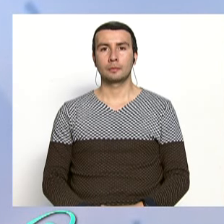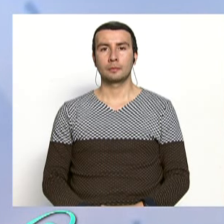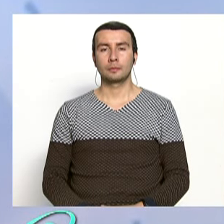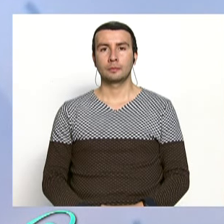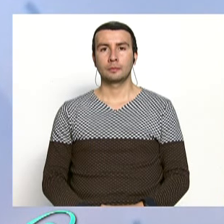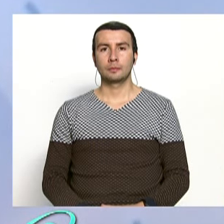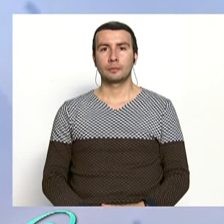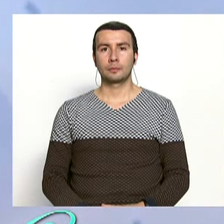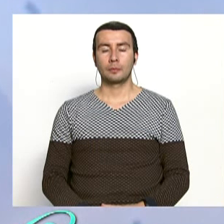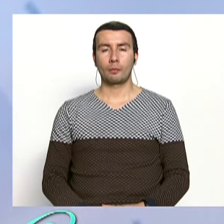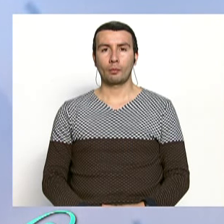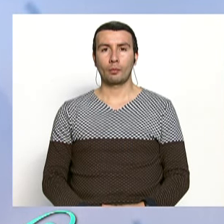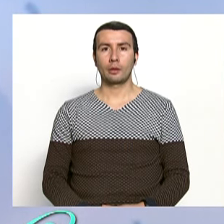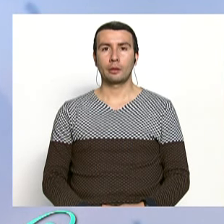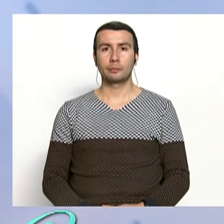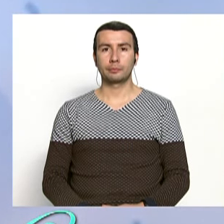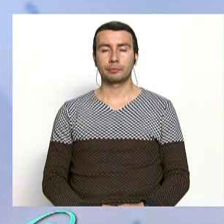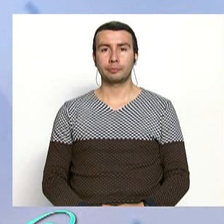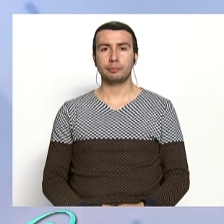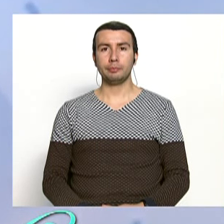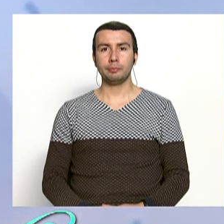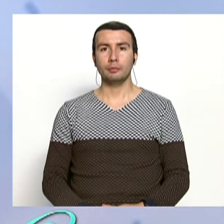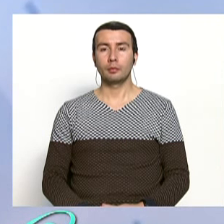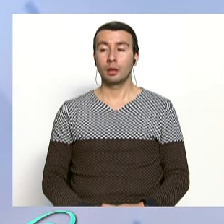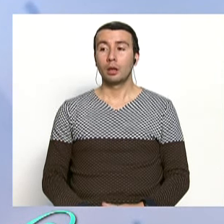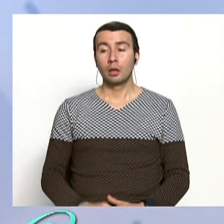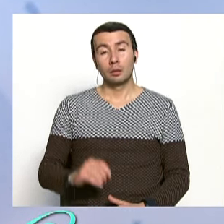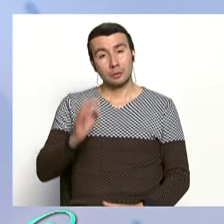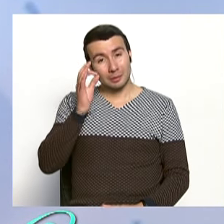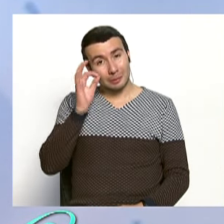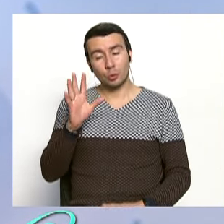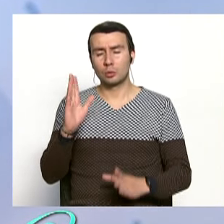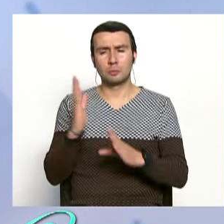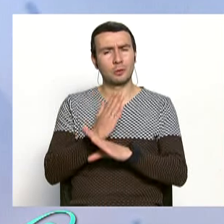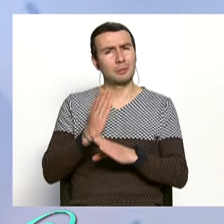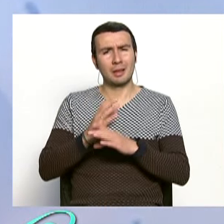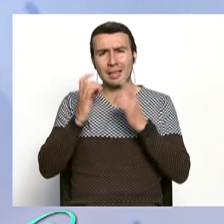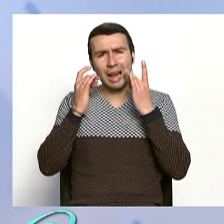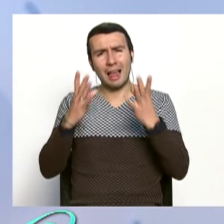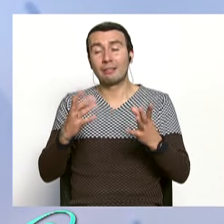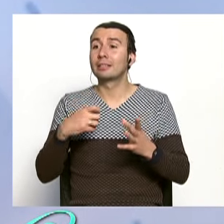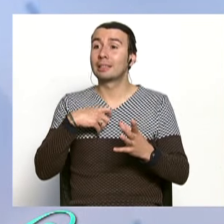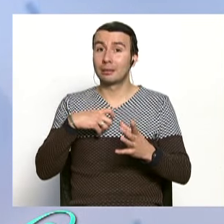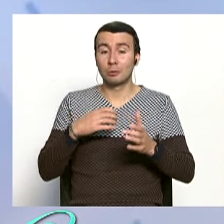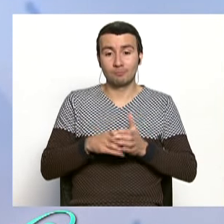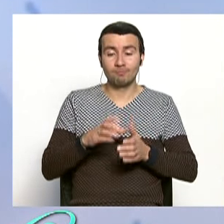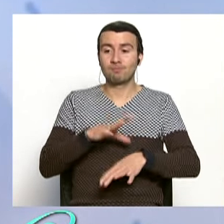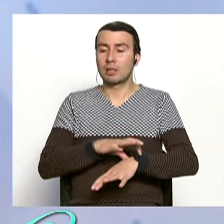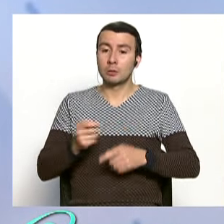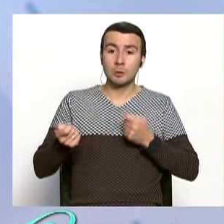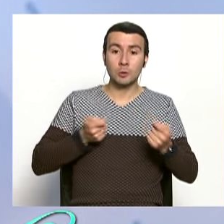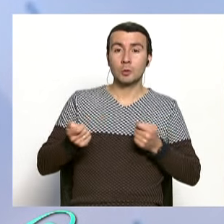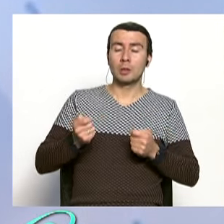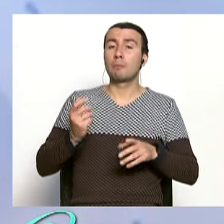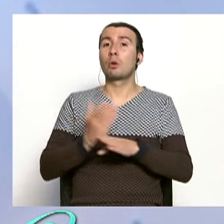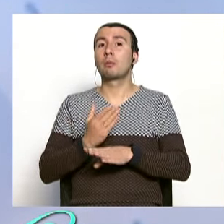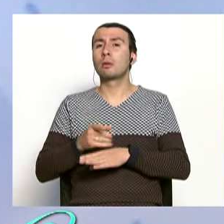Rojas Sin lugar aa duda uno de los problemas grandes que que tenemos en la ejercicio médico es la